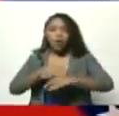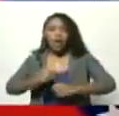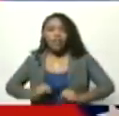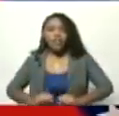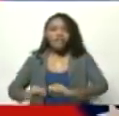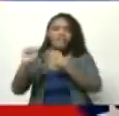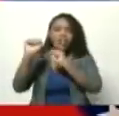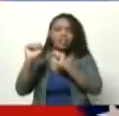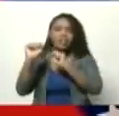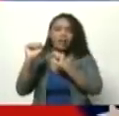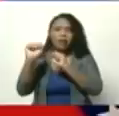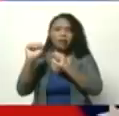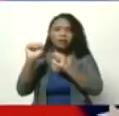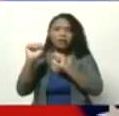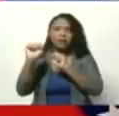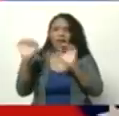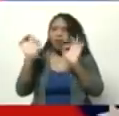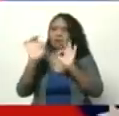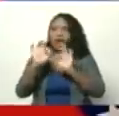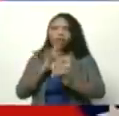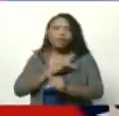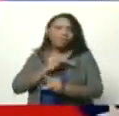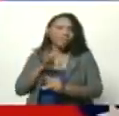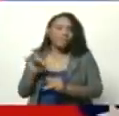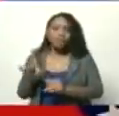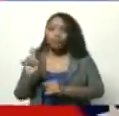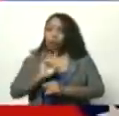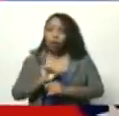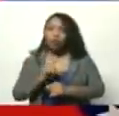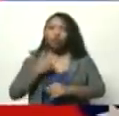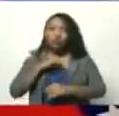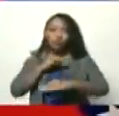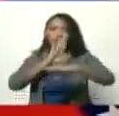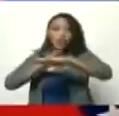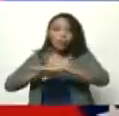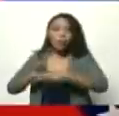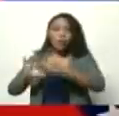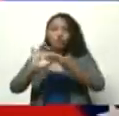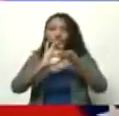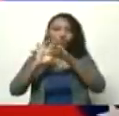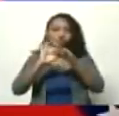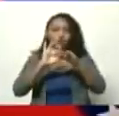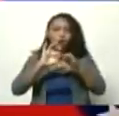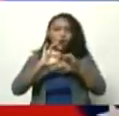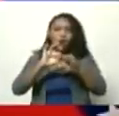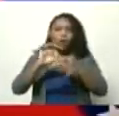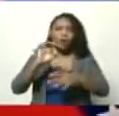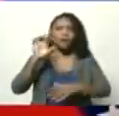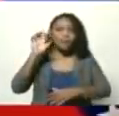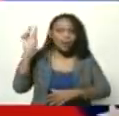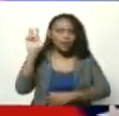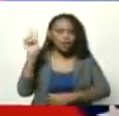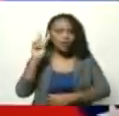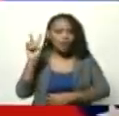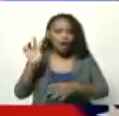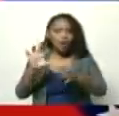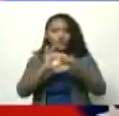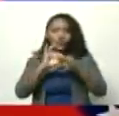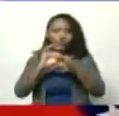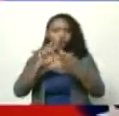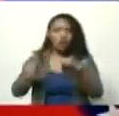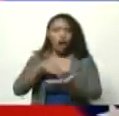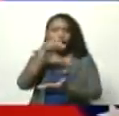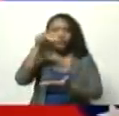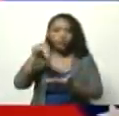sin tregua. Y por eso también llamamos a la Unión Nacional, a la Unión Nacional,